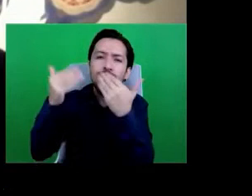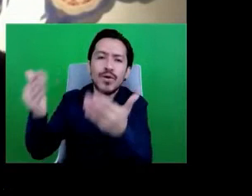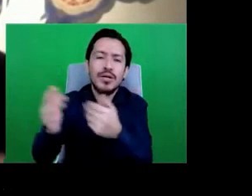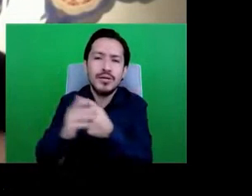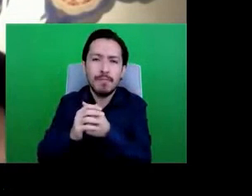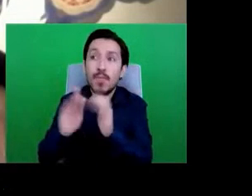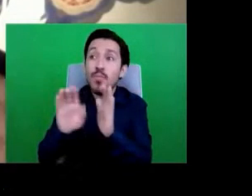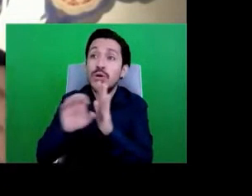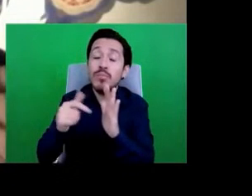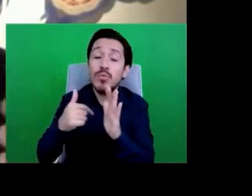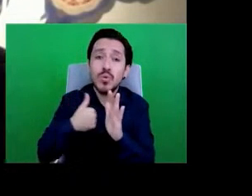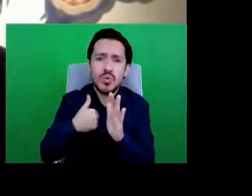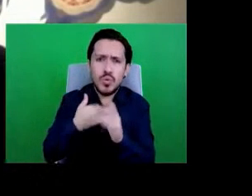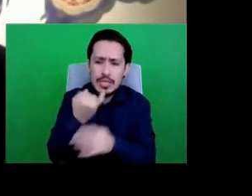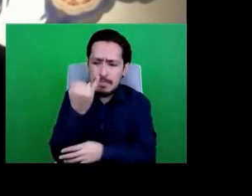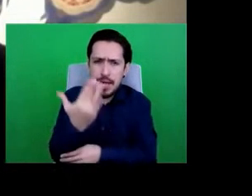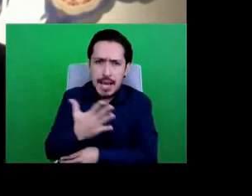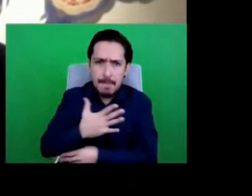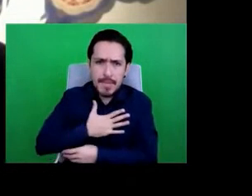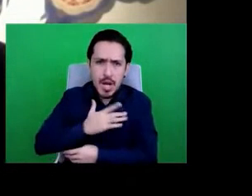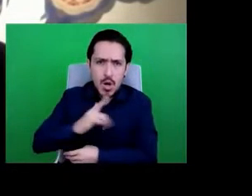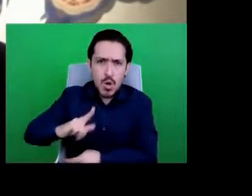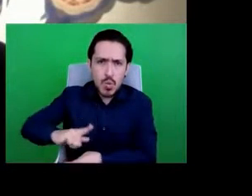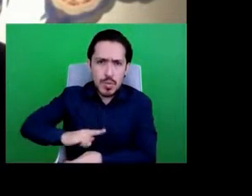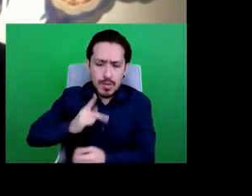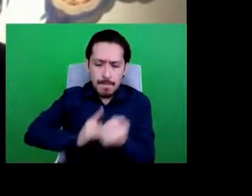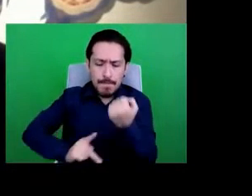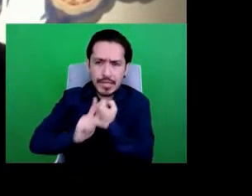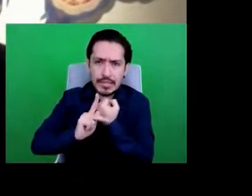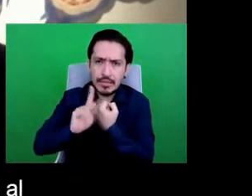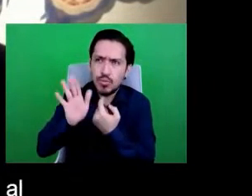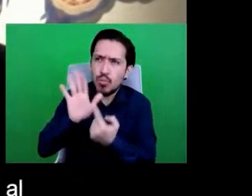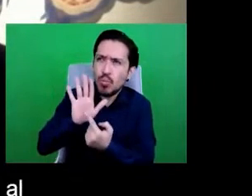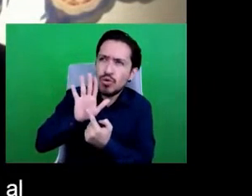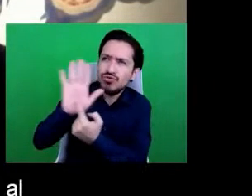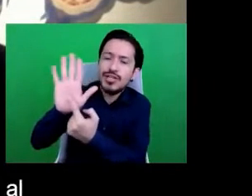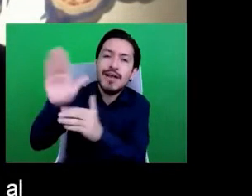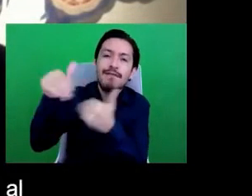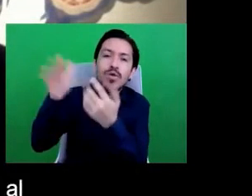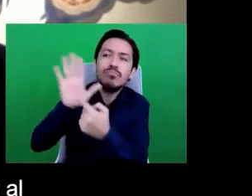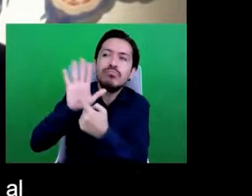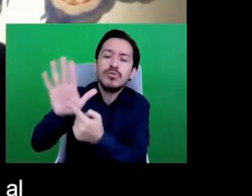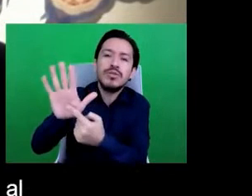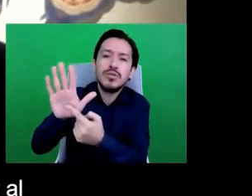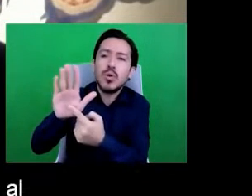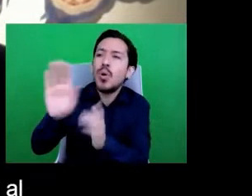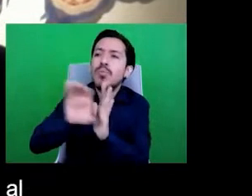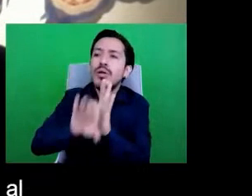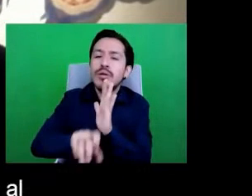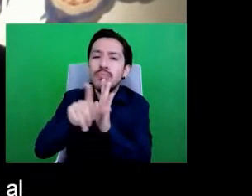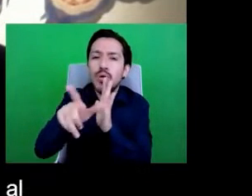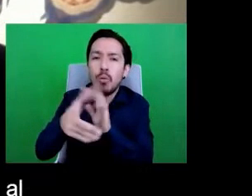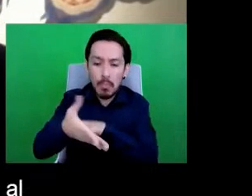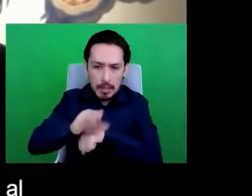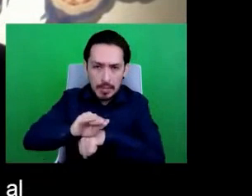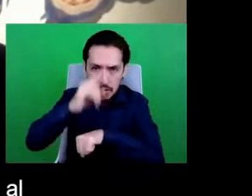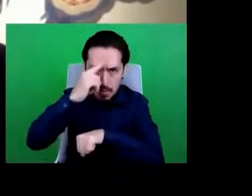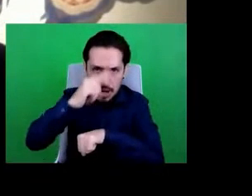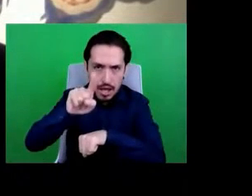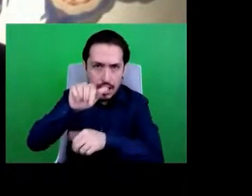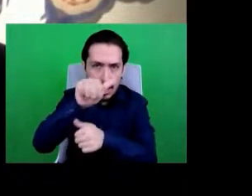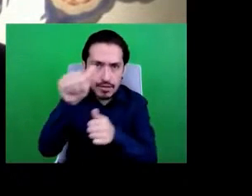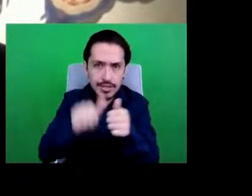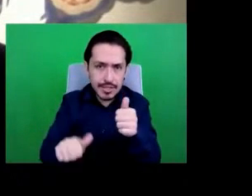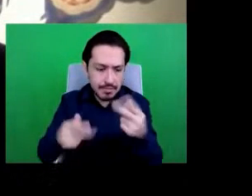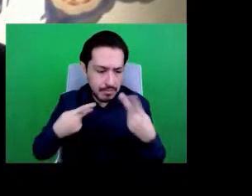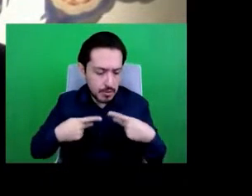al exterior o qué tanto va a apoyar a la industria del turismo o si le va a permitir a los artistas a que viajen al extranjero,